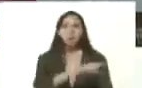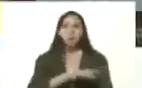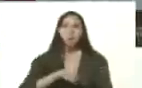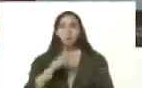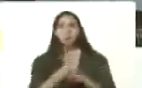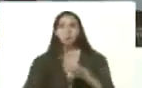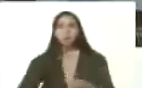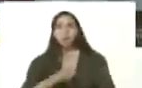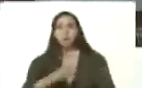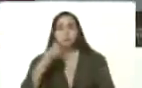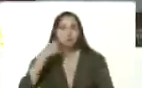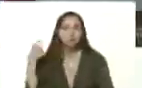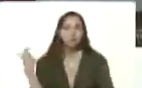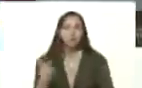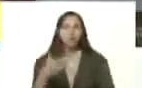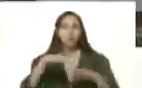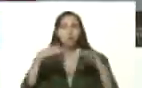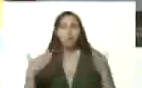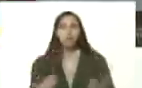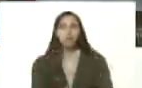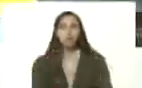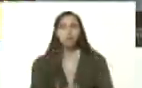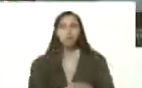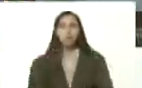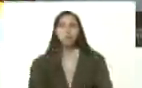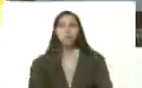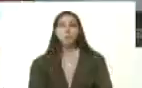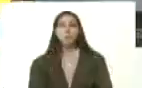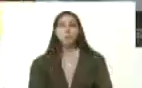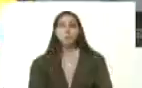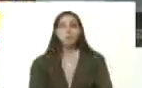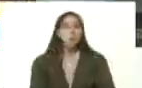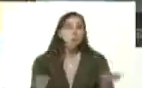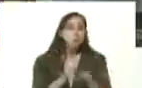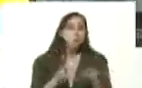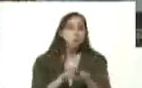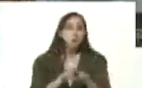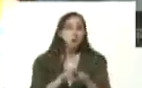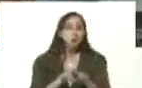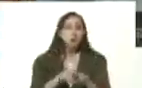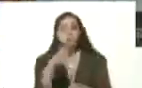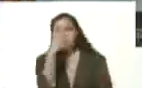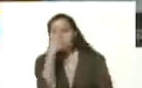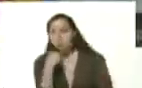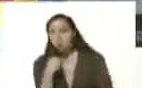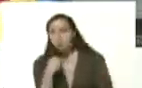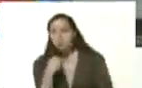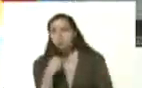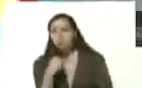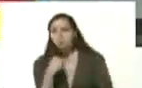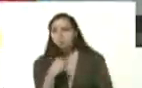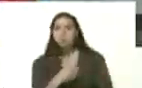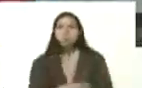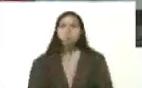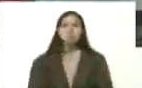con los pueblos del mundo, imponerle miserias. Aquí se van a encontrar un hueso duro de